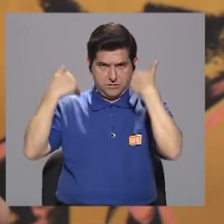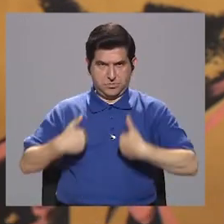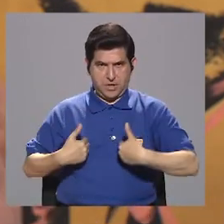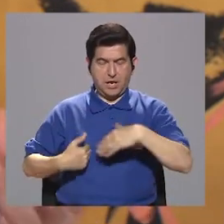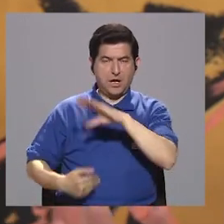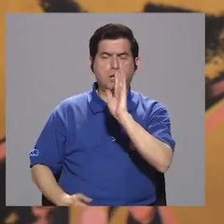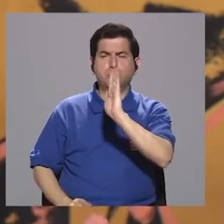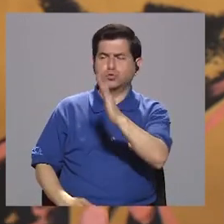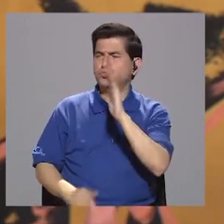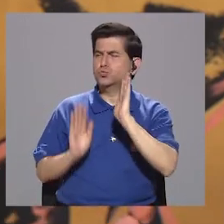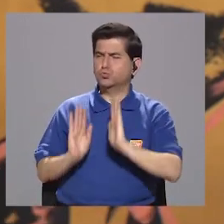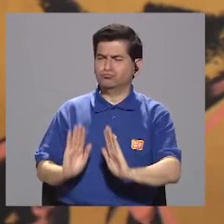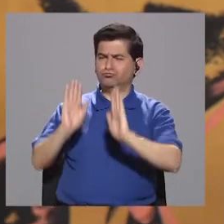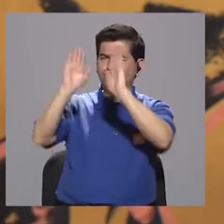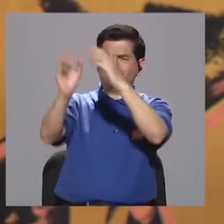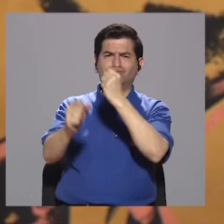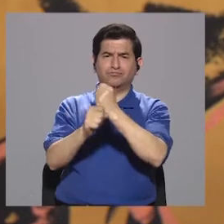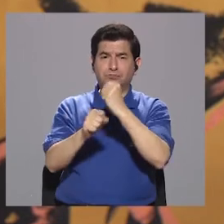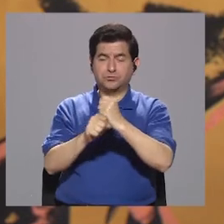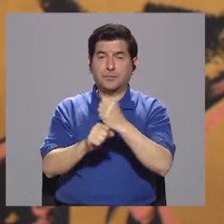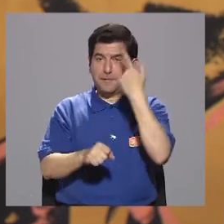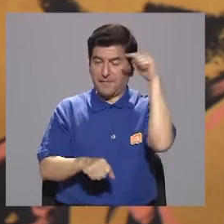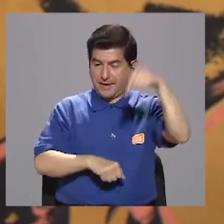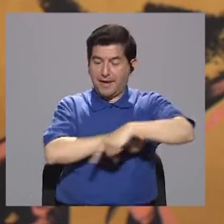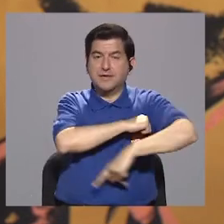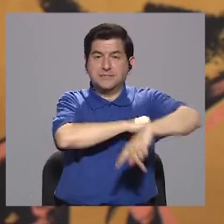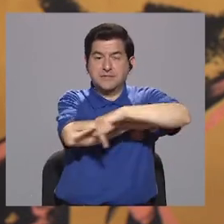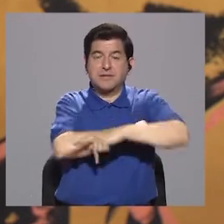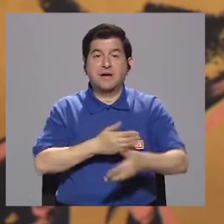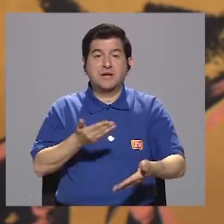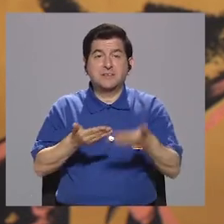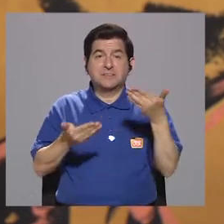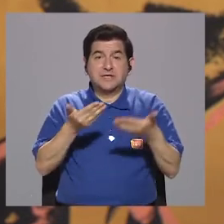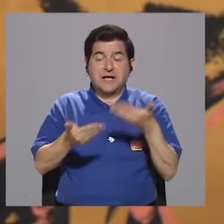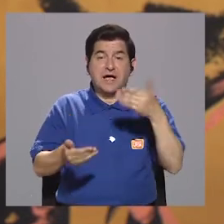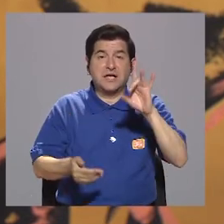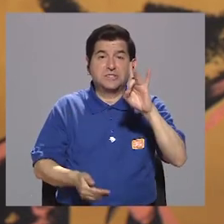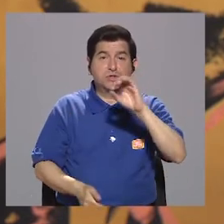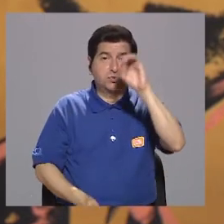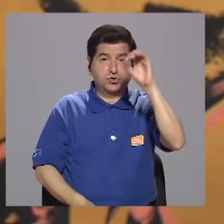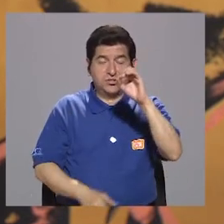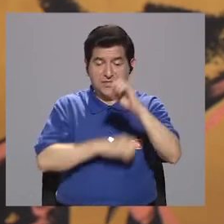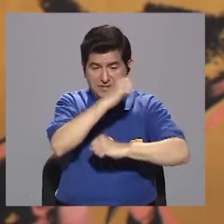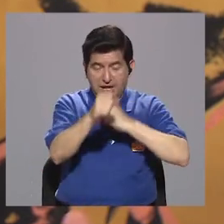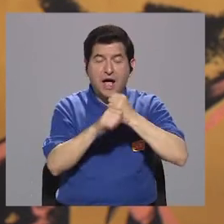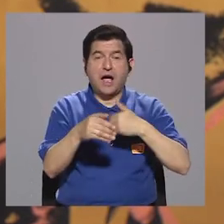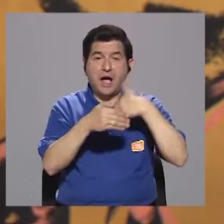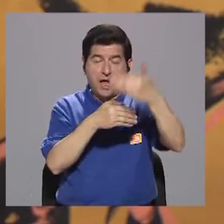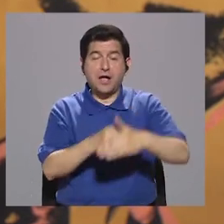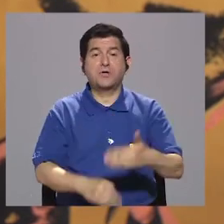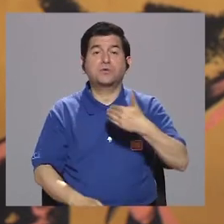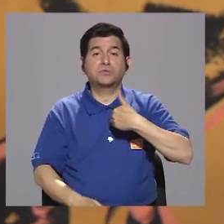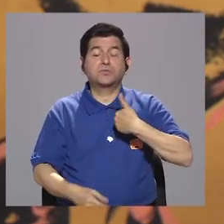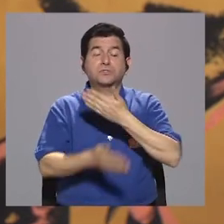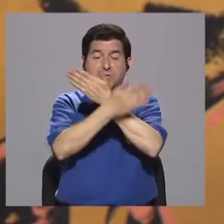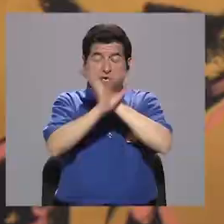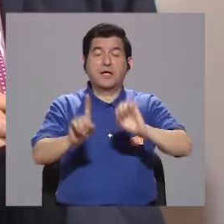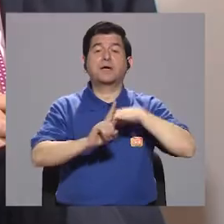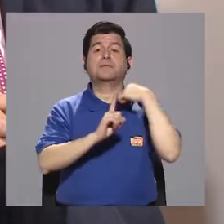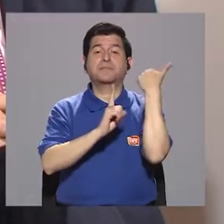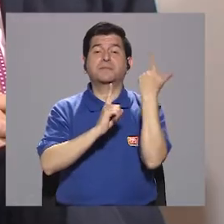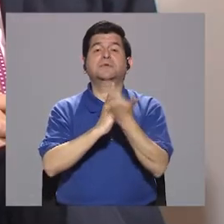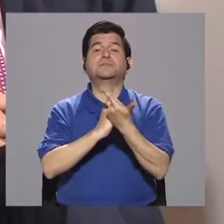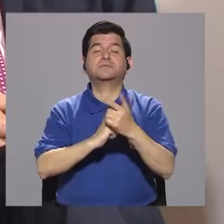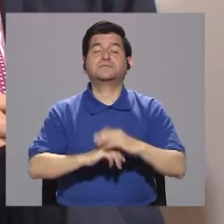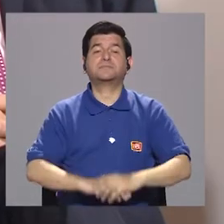por la gran obra que realizó para este país que hoy en día, casi 80 años después, nos tiene viviendo en paz social. Así